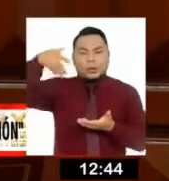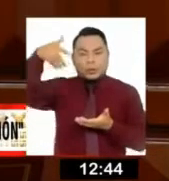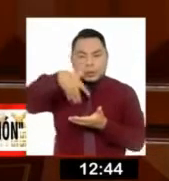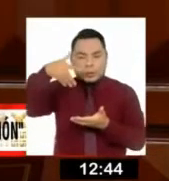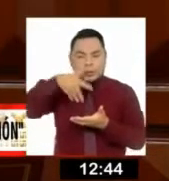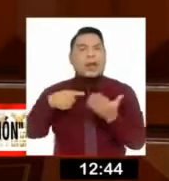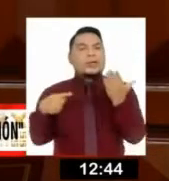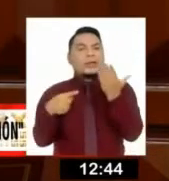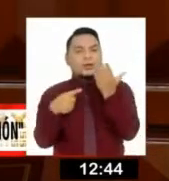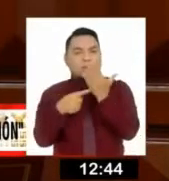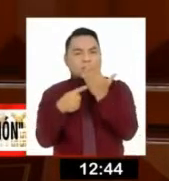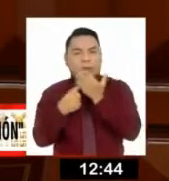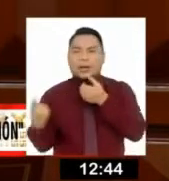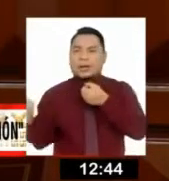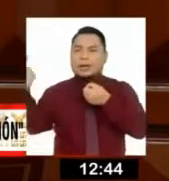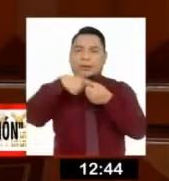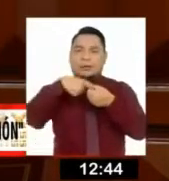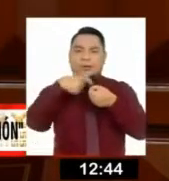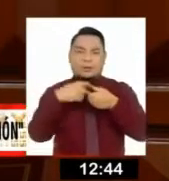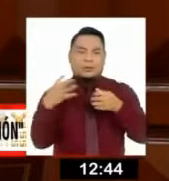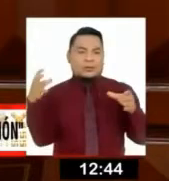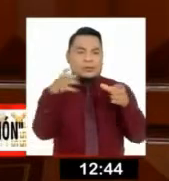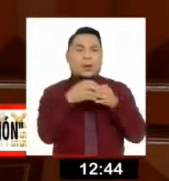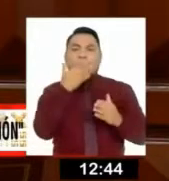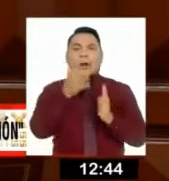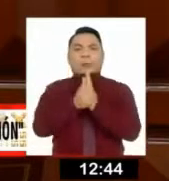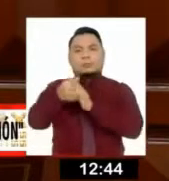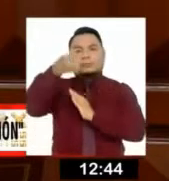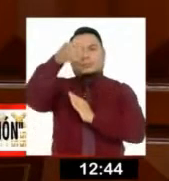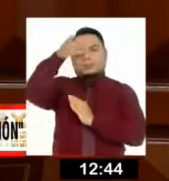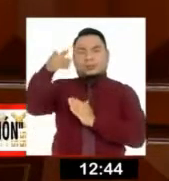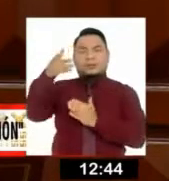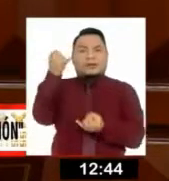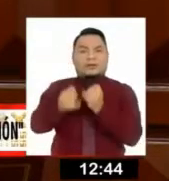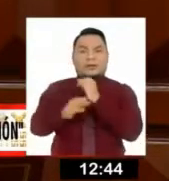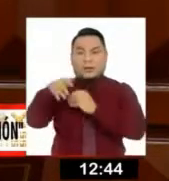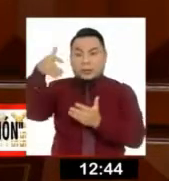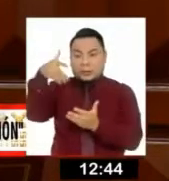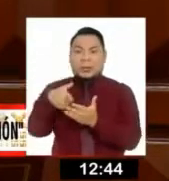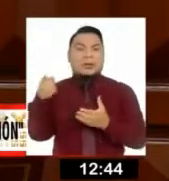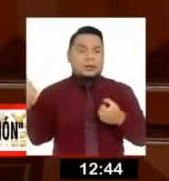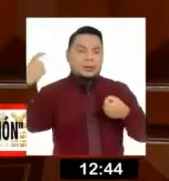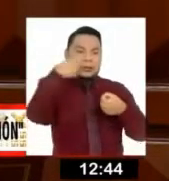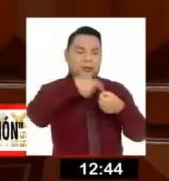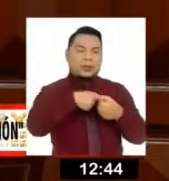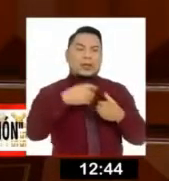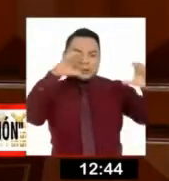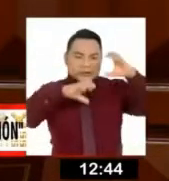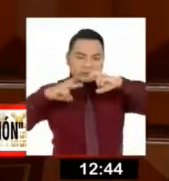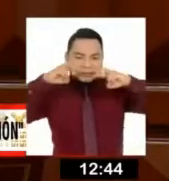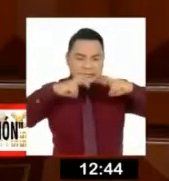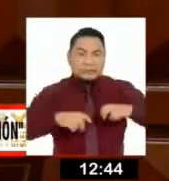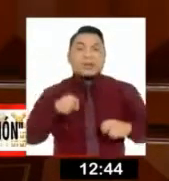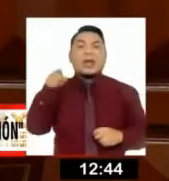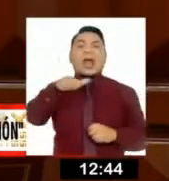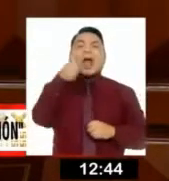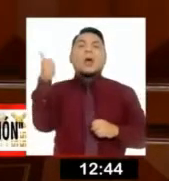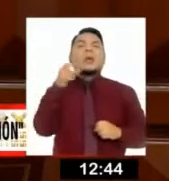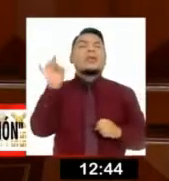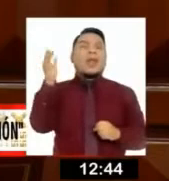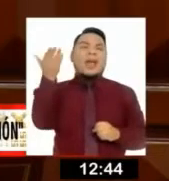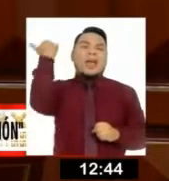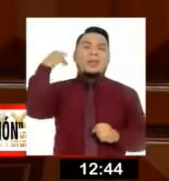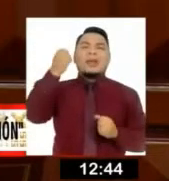y tecnológico para incorporar a los talentos egresados y repatriar a los que emigraron por falta